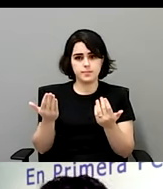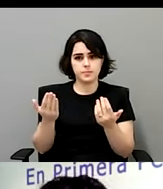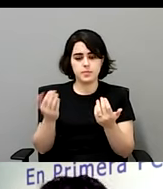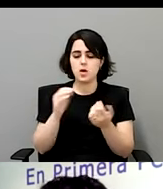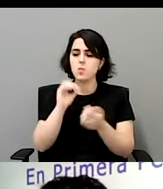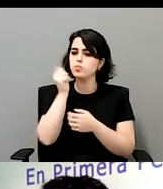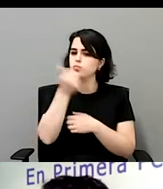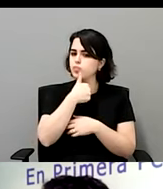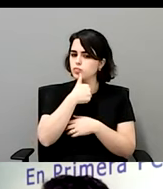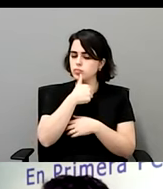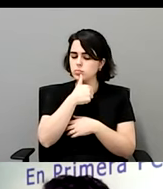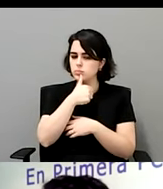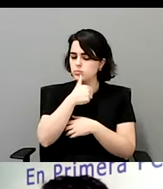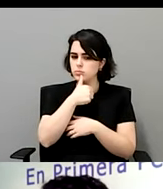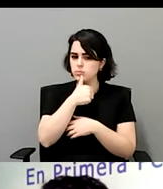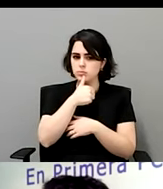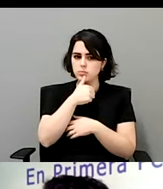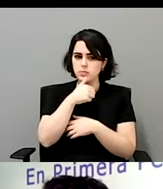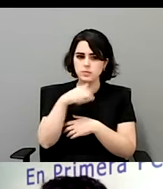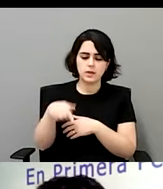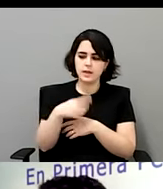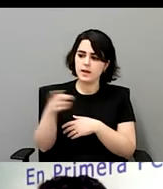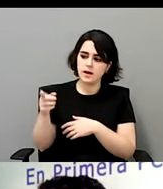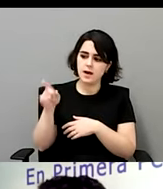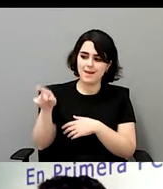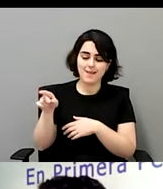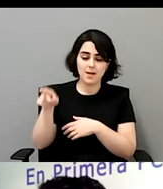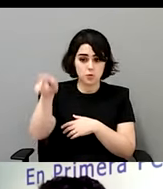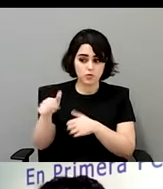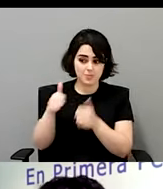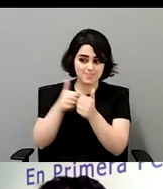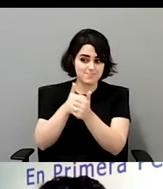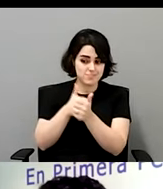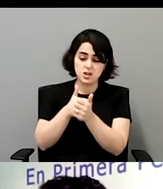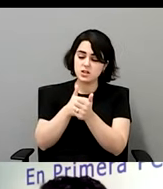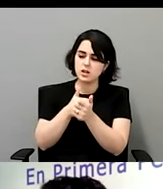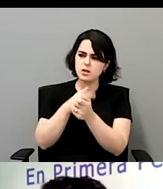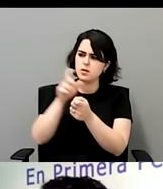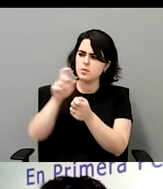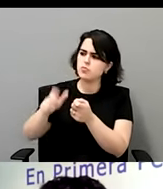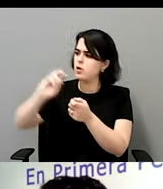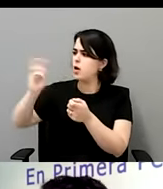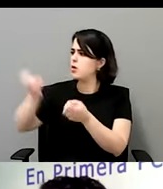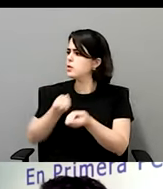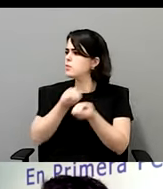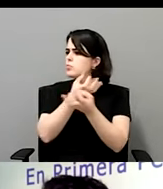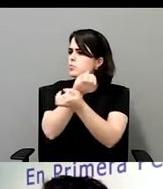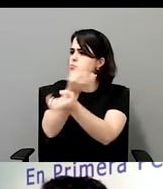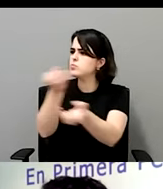confidencialidad. Es decir, ella no puede contar a nadie, ni siquiera a la